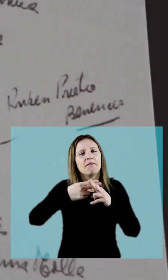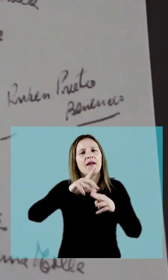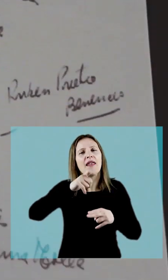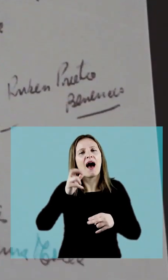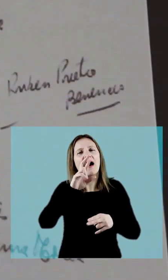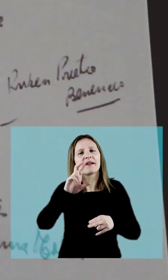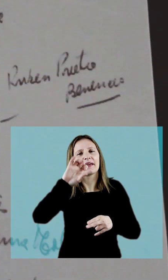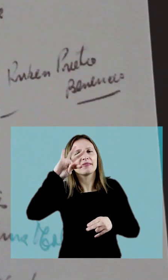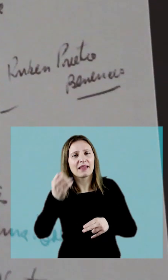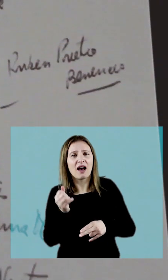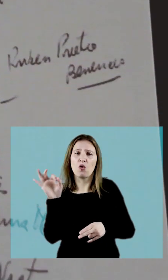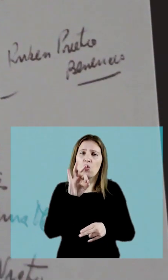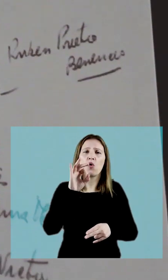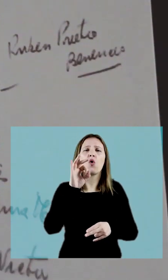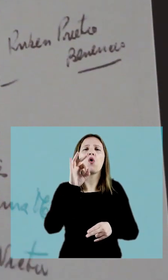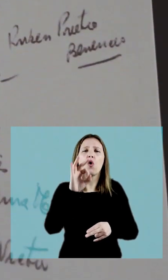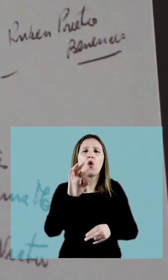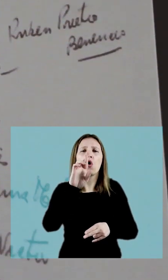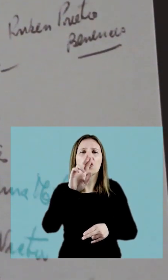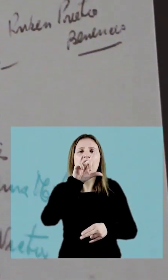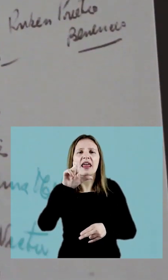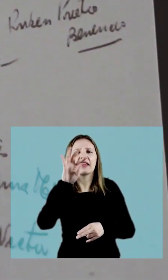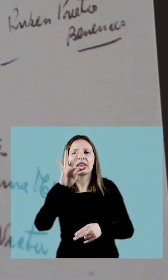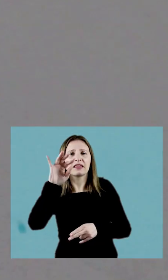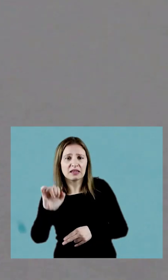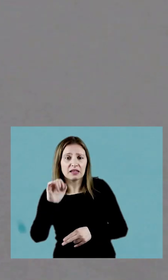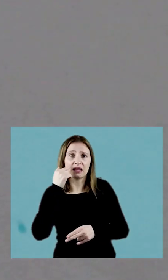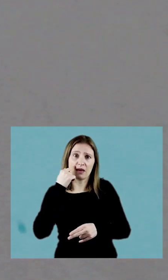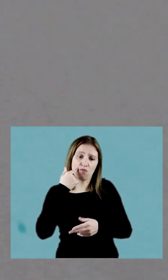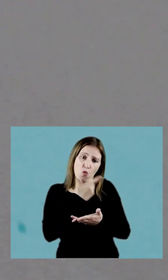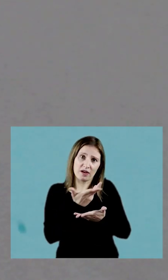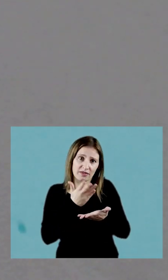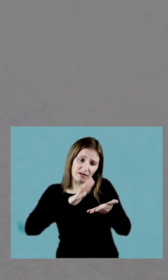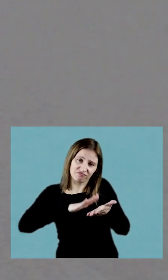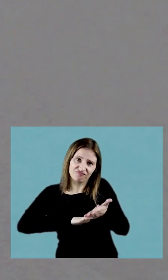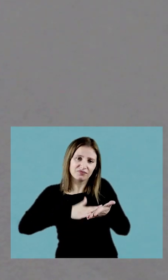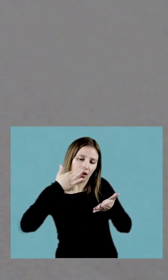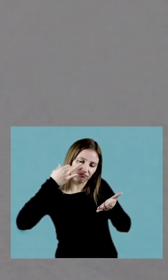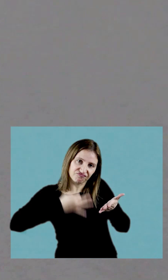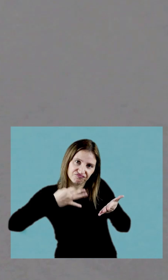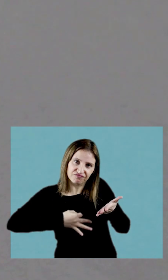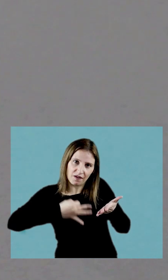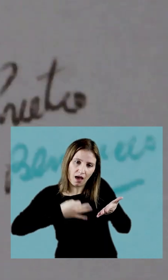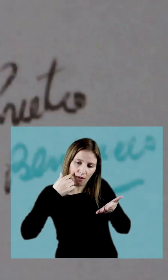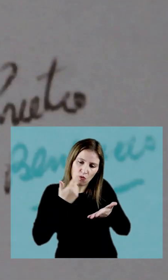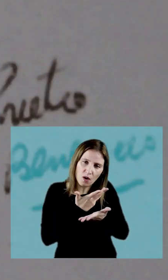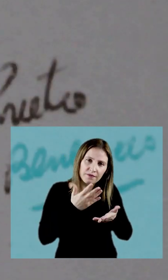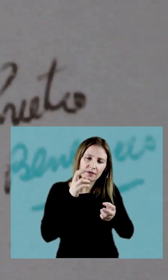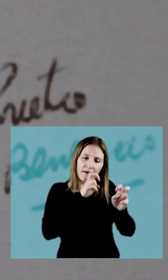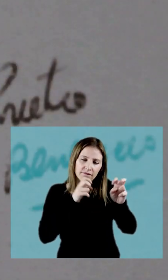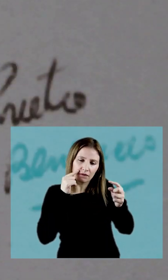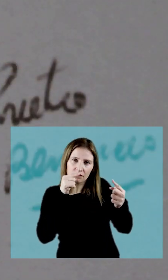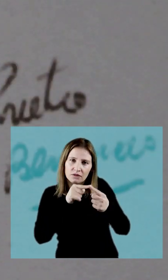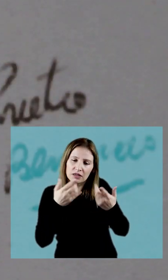informe Orletti, que reúne esas condiciones de verosimilitud, de búsqueda